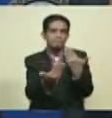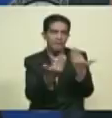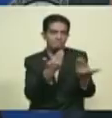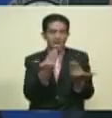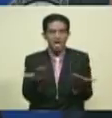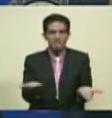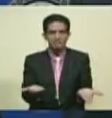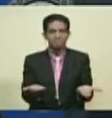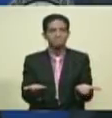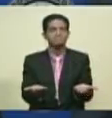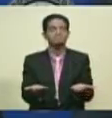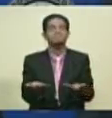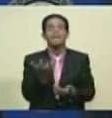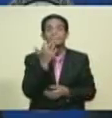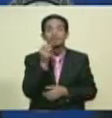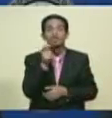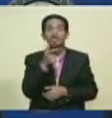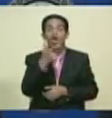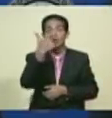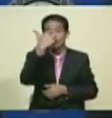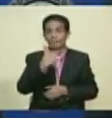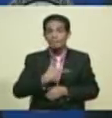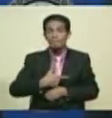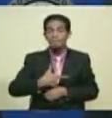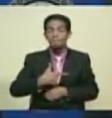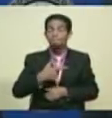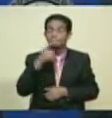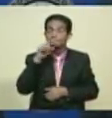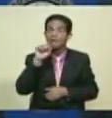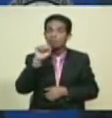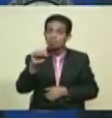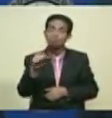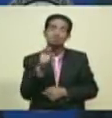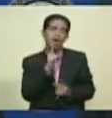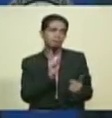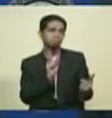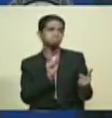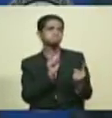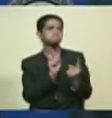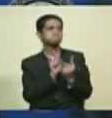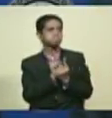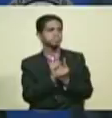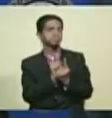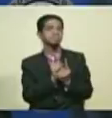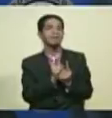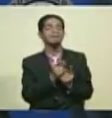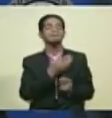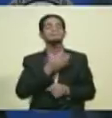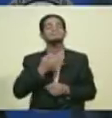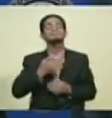Maduro ha recibido senadores, congresistas de los Estados Unidos, enviados de